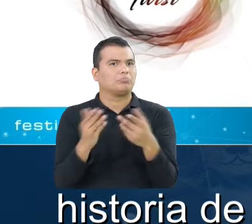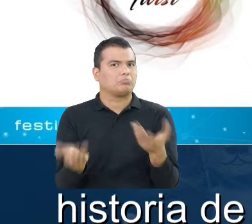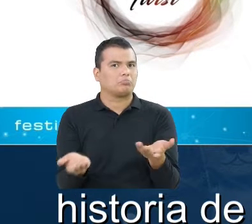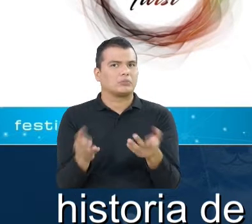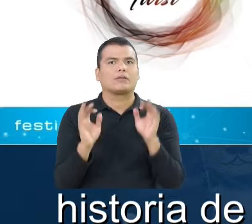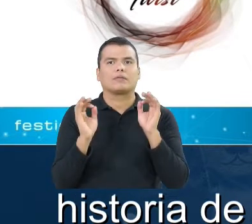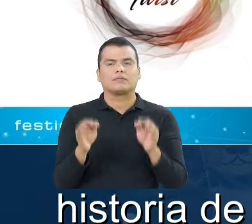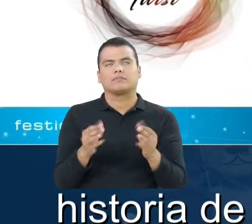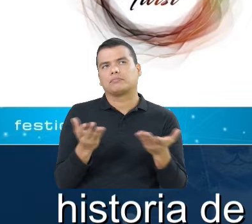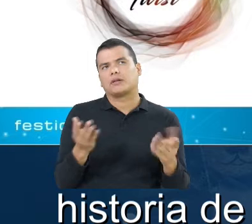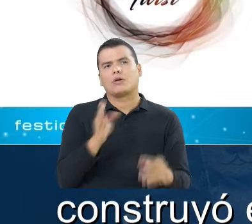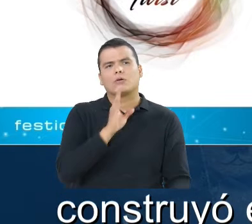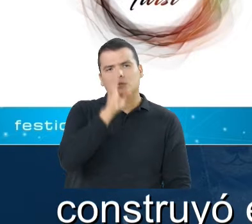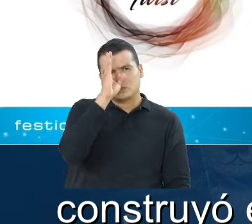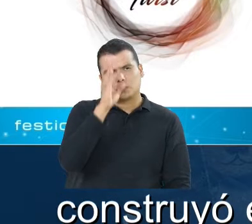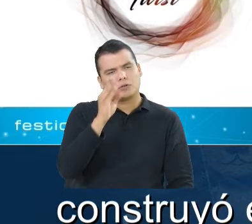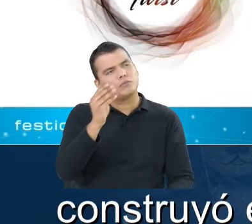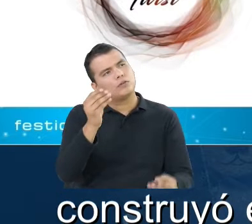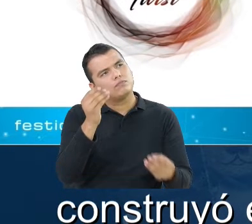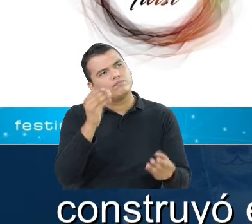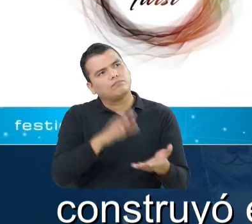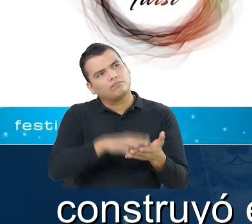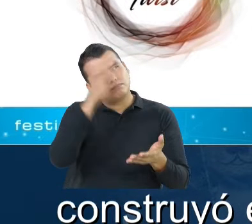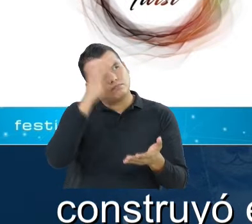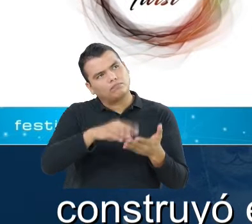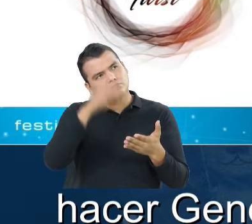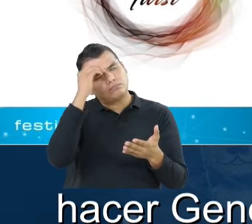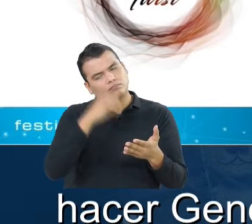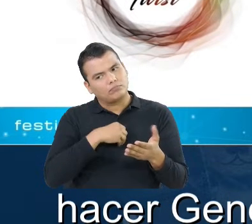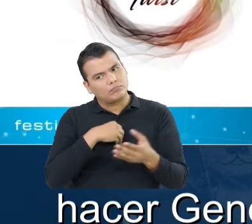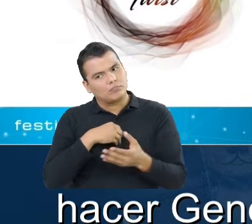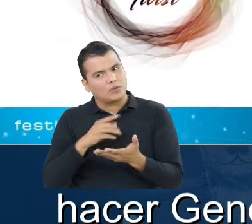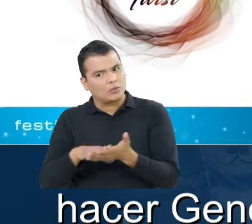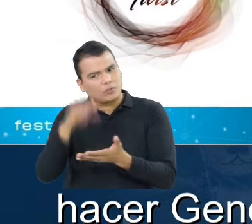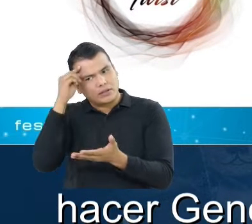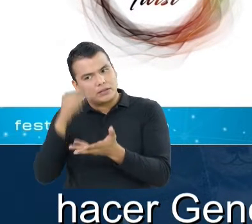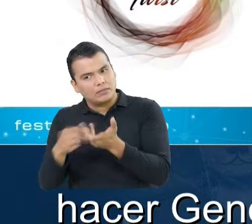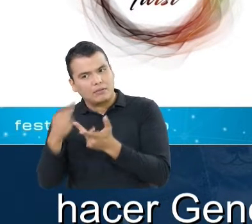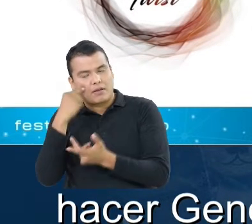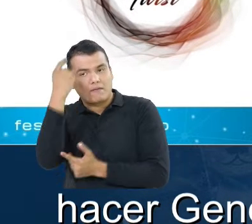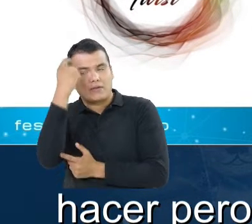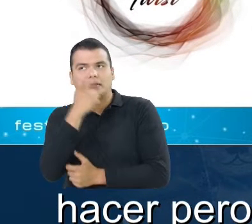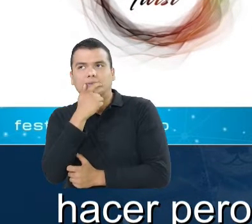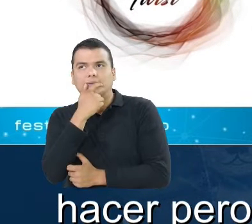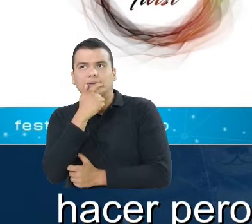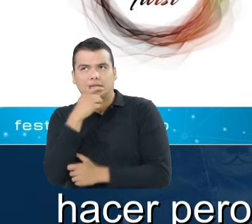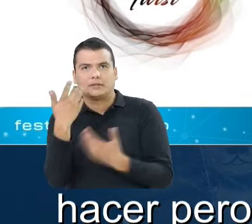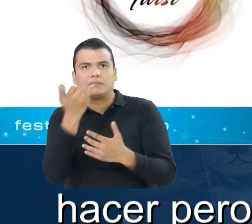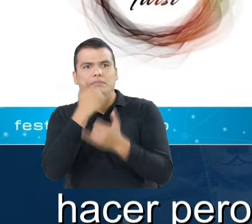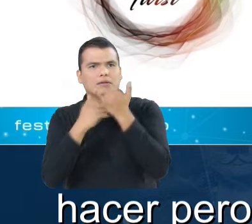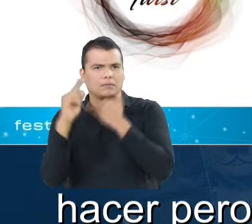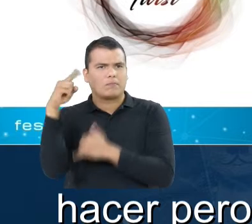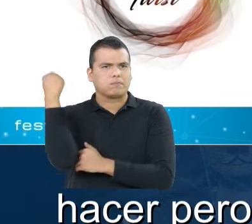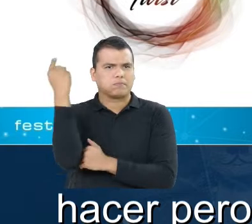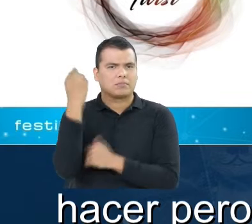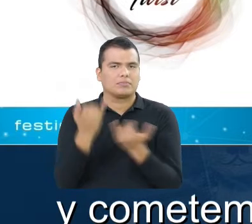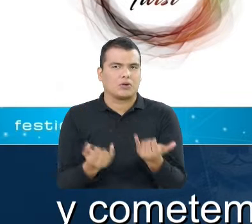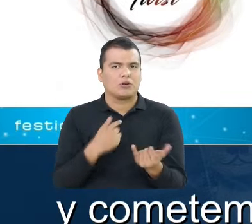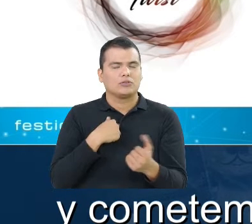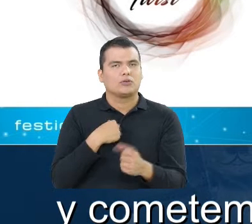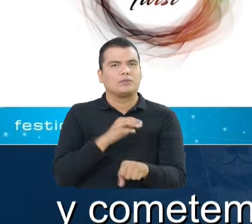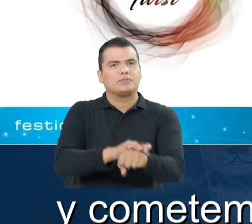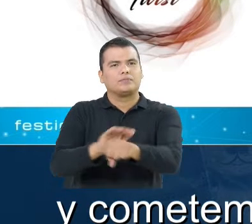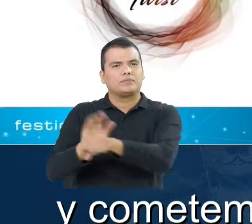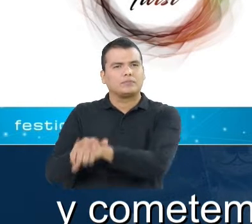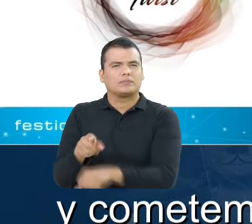nos enseñan a qué hacer, pero nunca nos dicen qué no hacer y cometemos errores que otras personas ya han cometido. Mi trabajo aquí, o lo que quiero